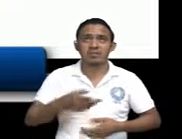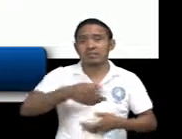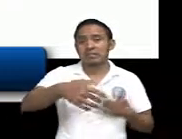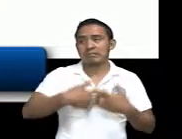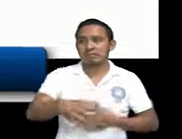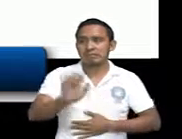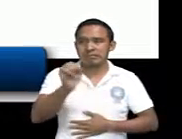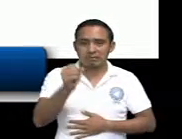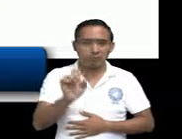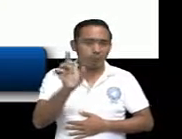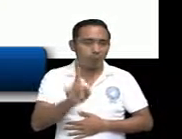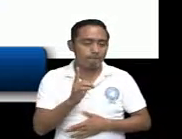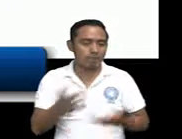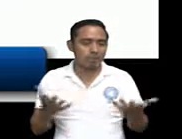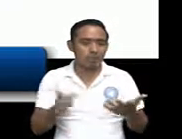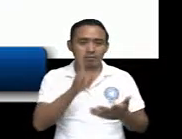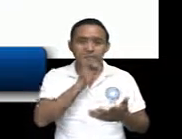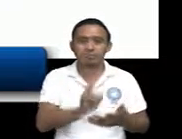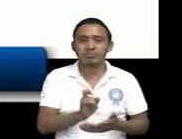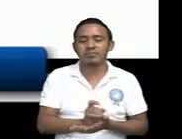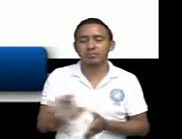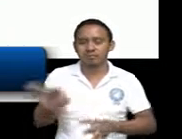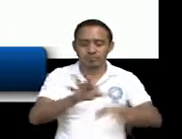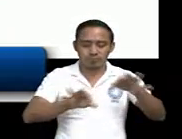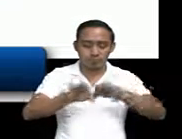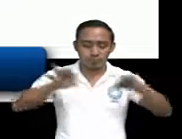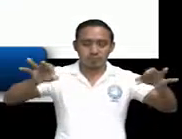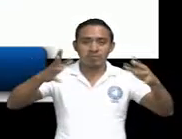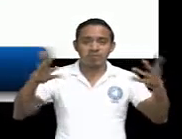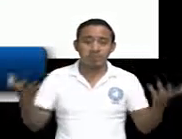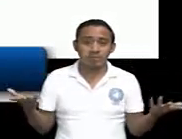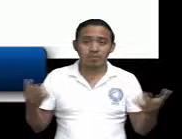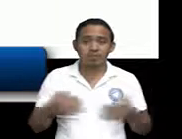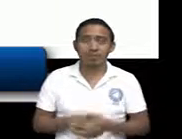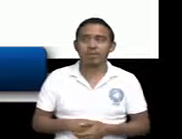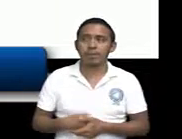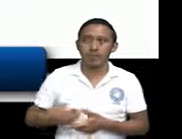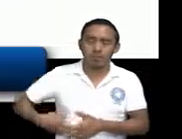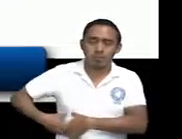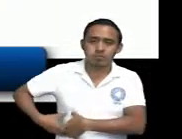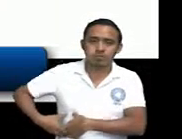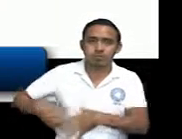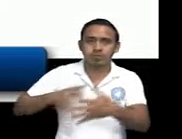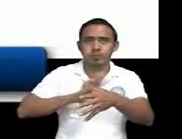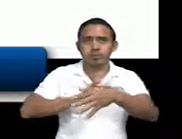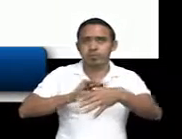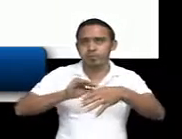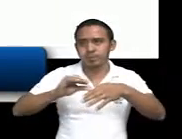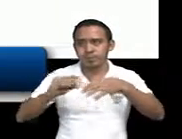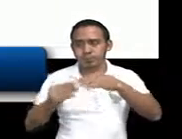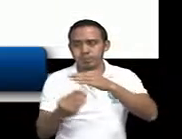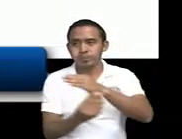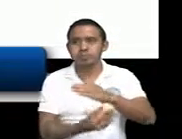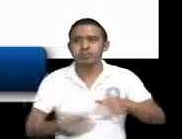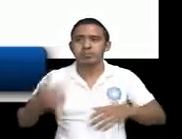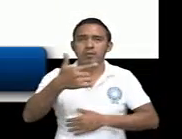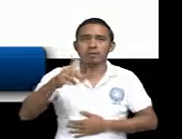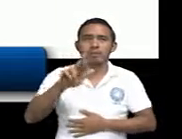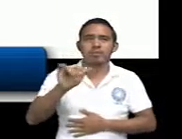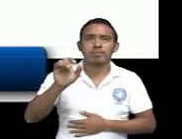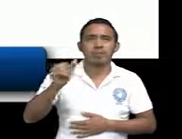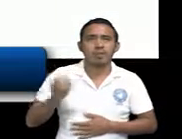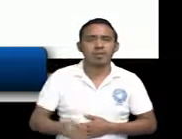domingo, es fijo. tendemos a tener hígado graso. generalmente de primer grado, pues